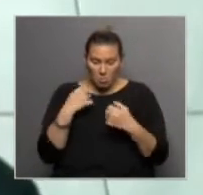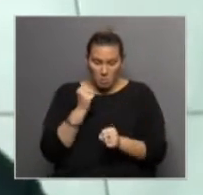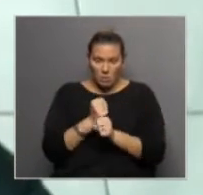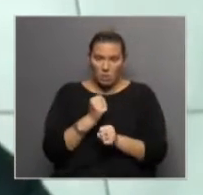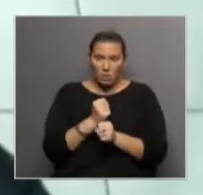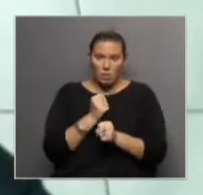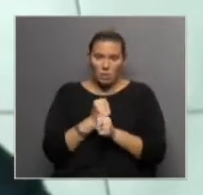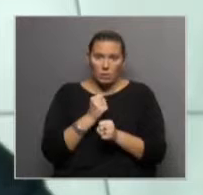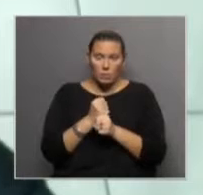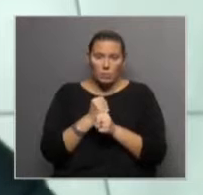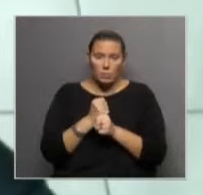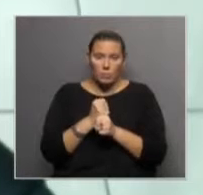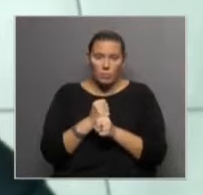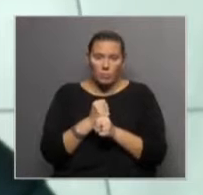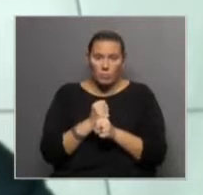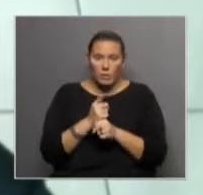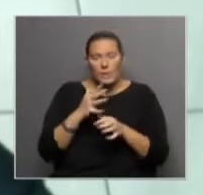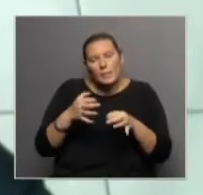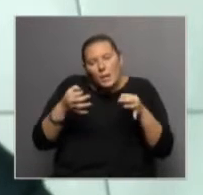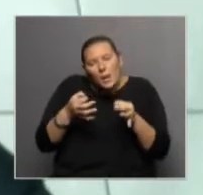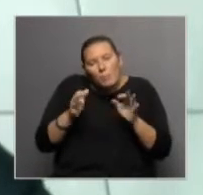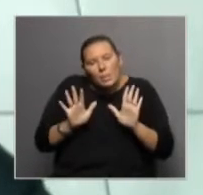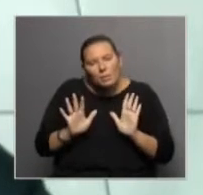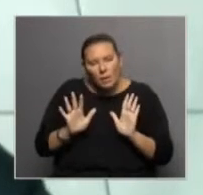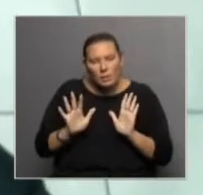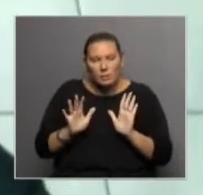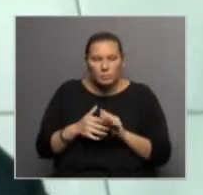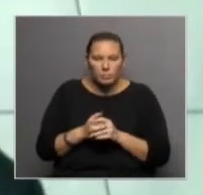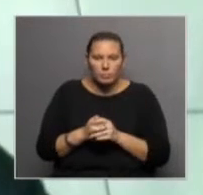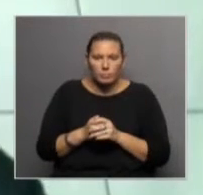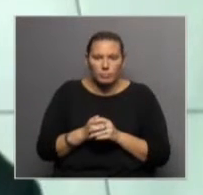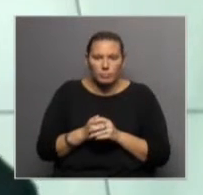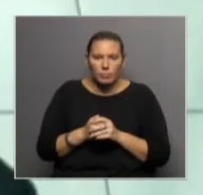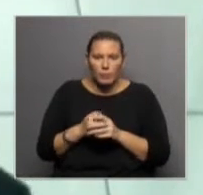es bastante especial, tiene que ver con